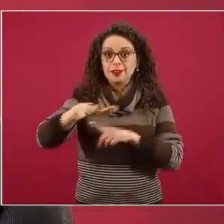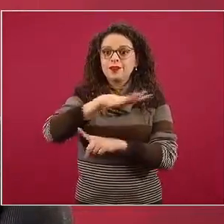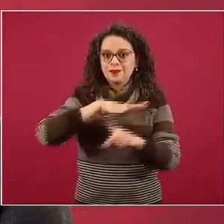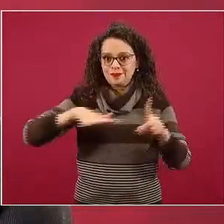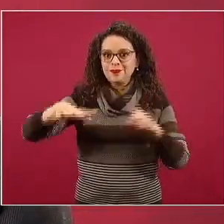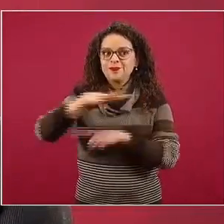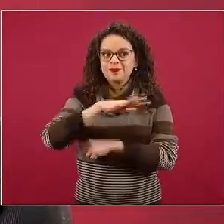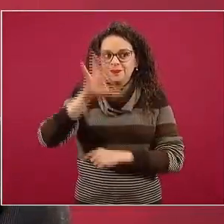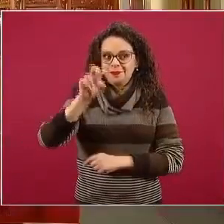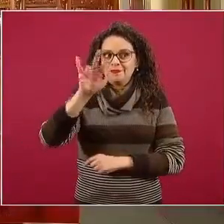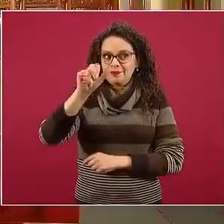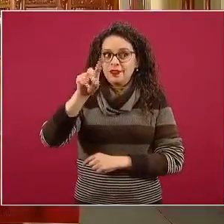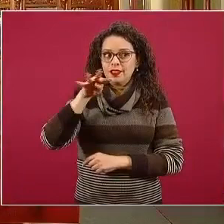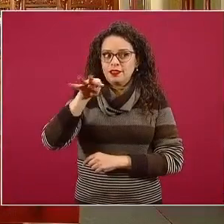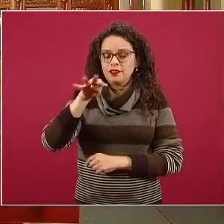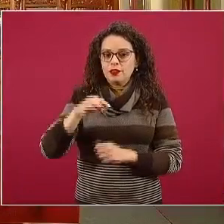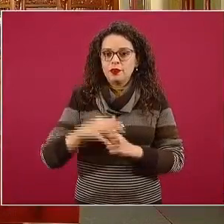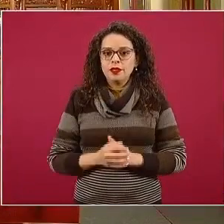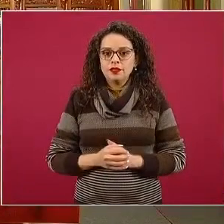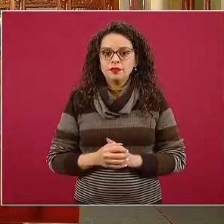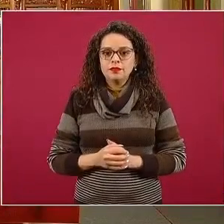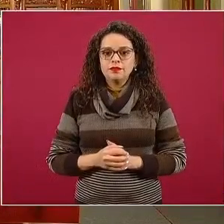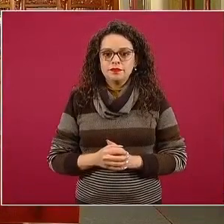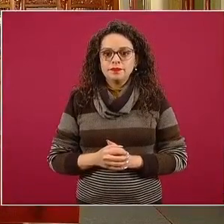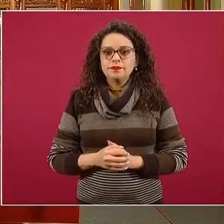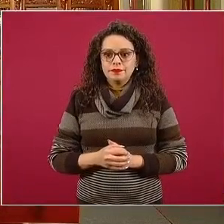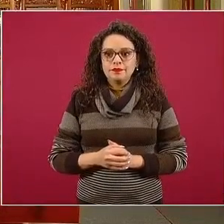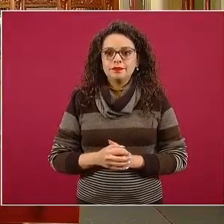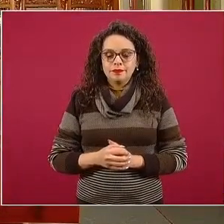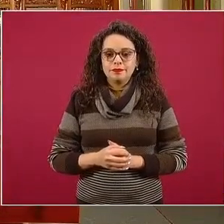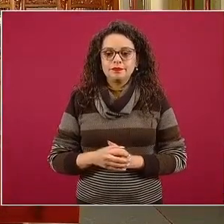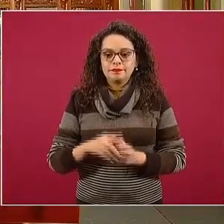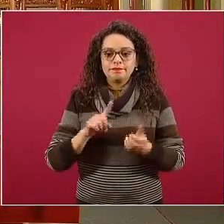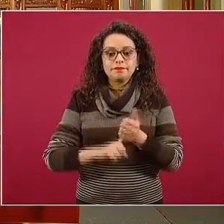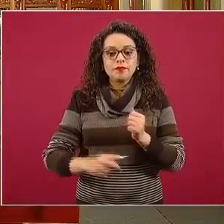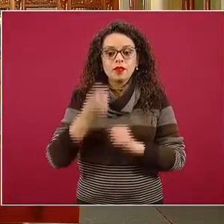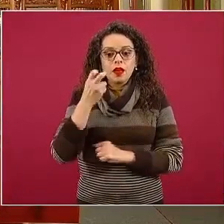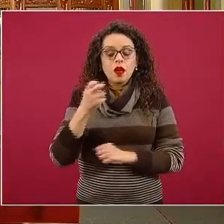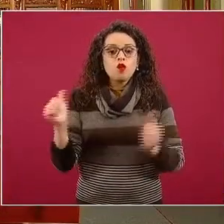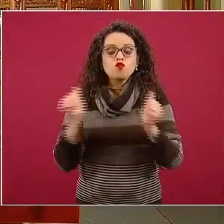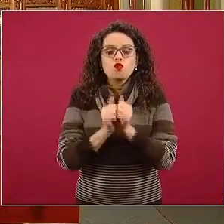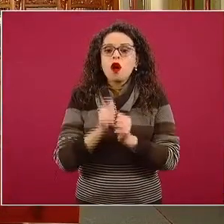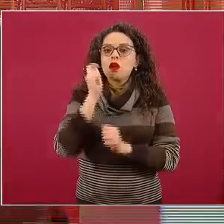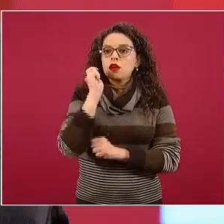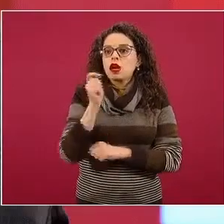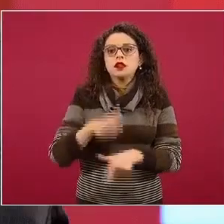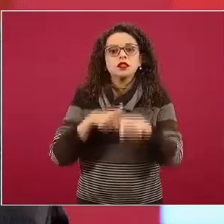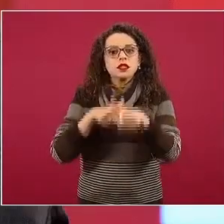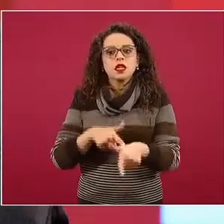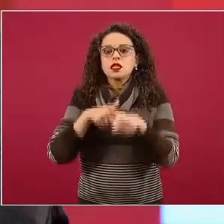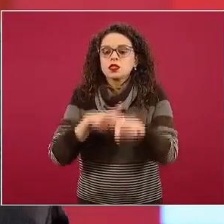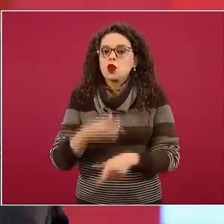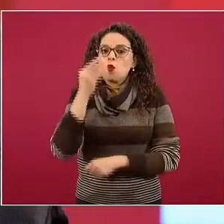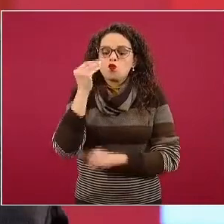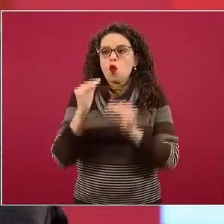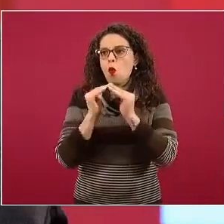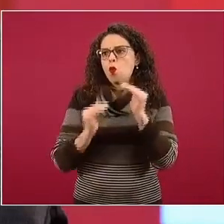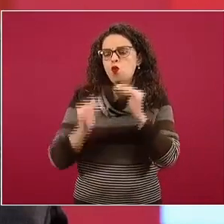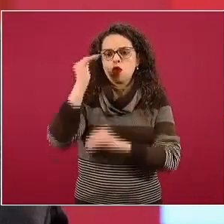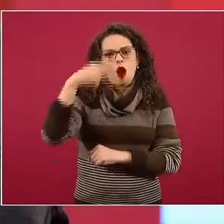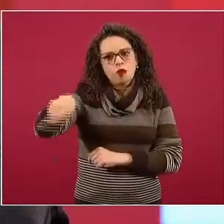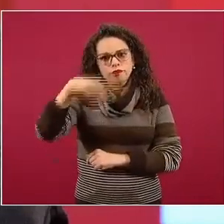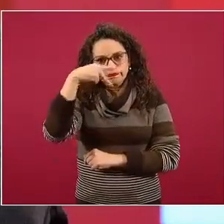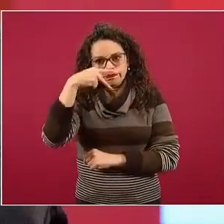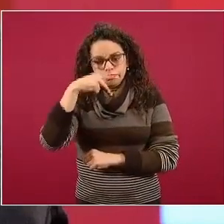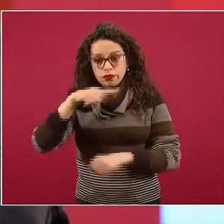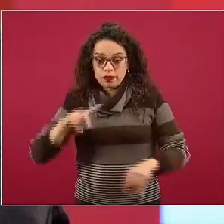enorme mortalidad a nivel mundial y, por supuesto, incluido México, país también con una alta prevalencia de tabaquismo,